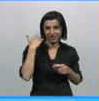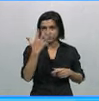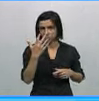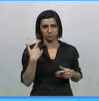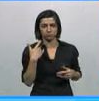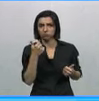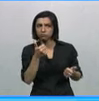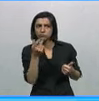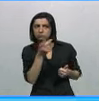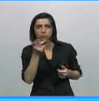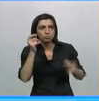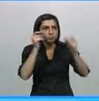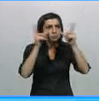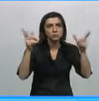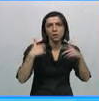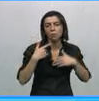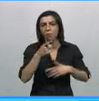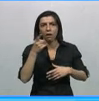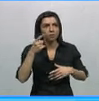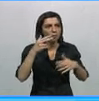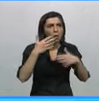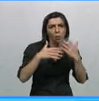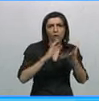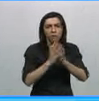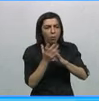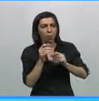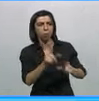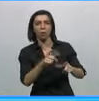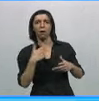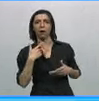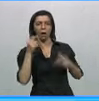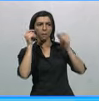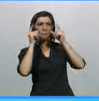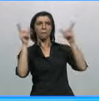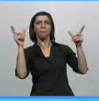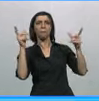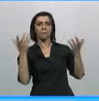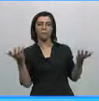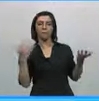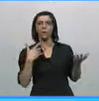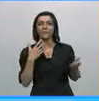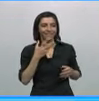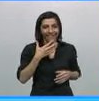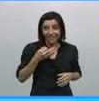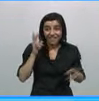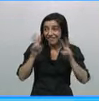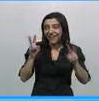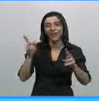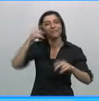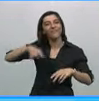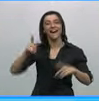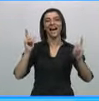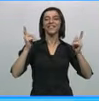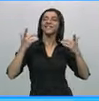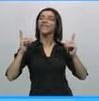monstruos. Todos los partidos. Claro, ¿me entendés? Pero te puedo garantizar que no se divierten, ¿eh? No, claro. O sea, es